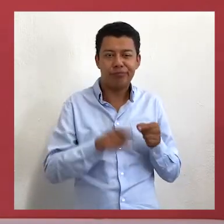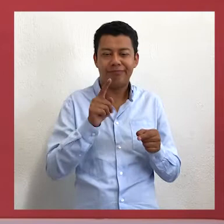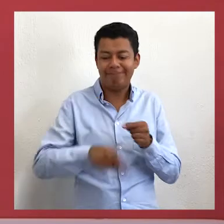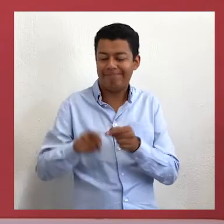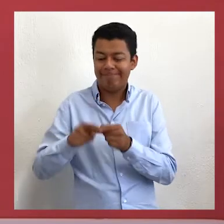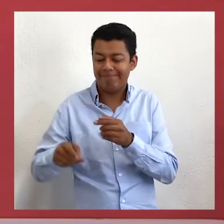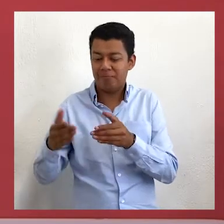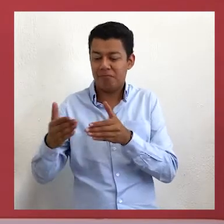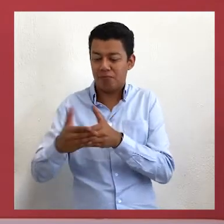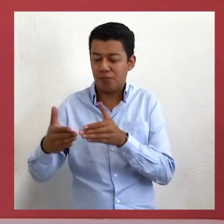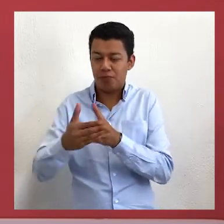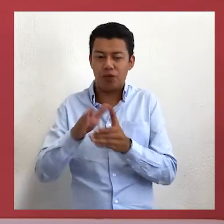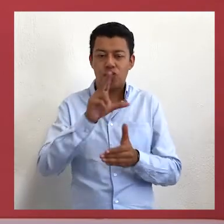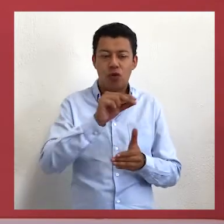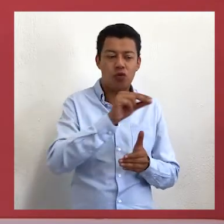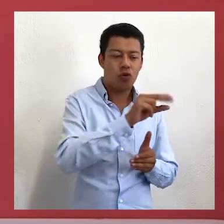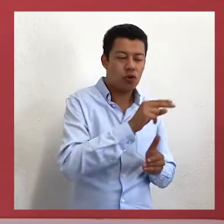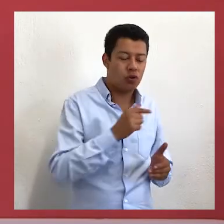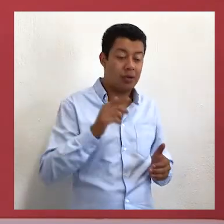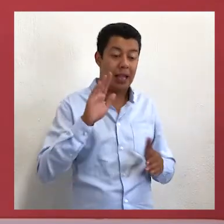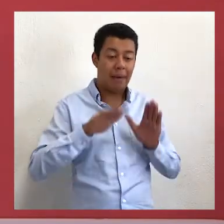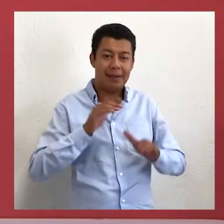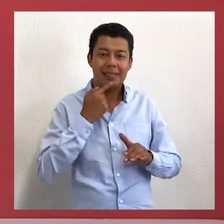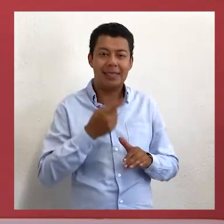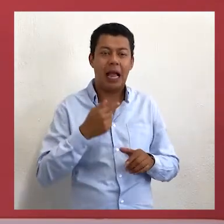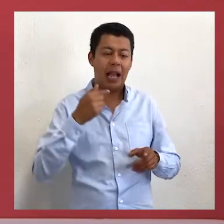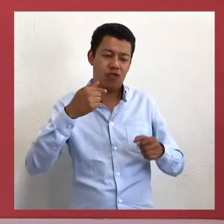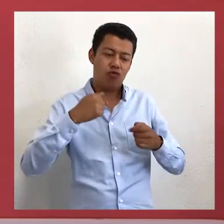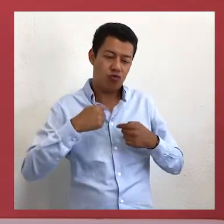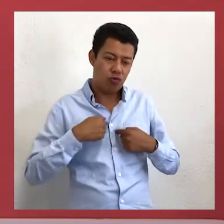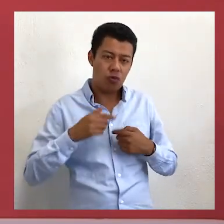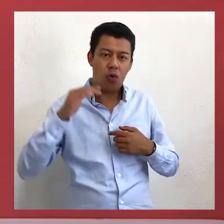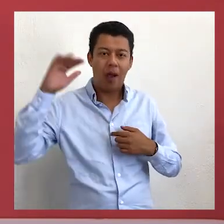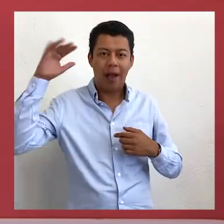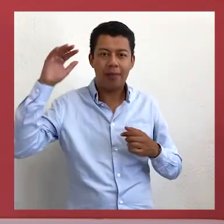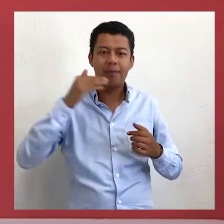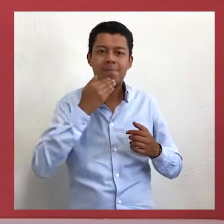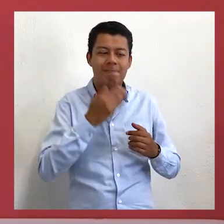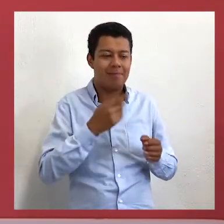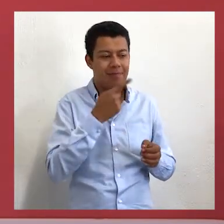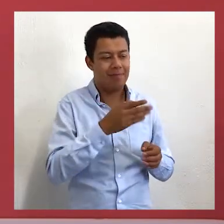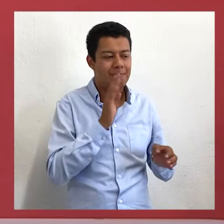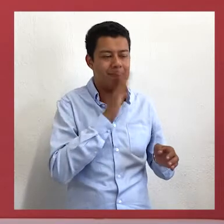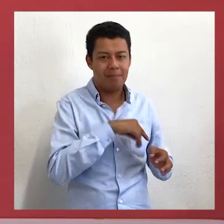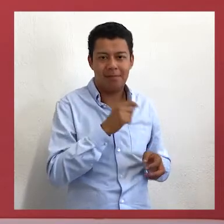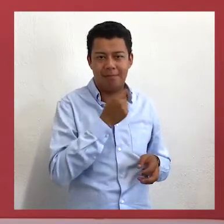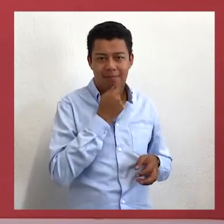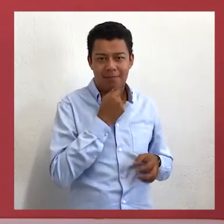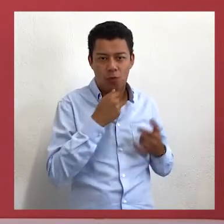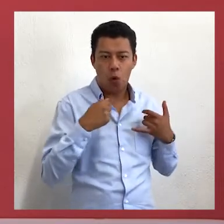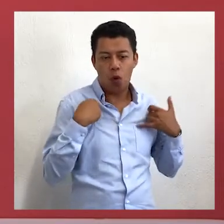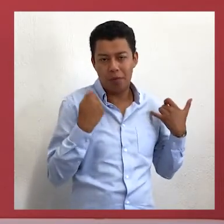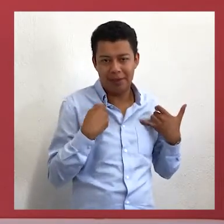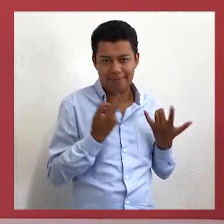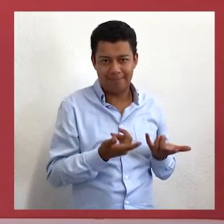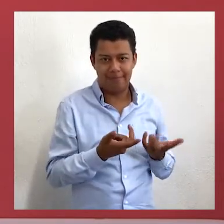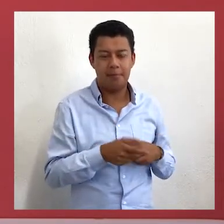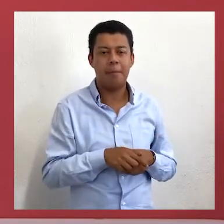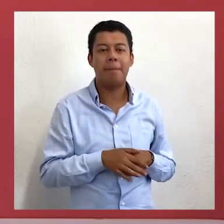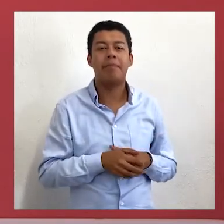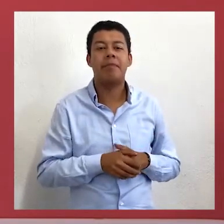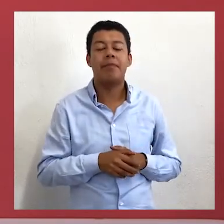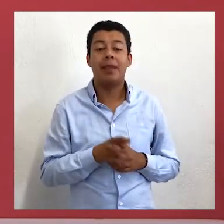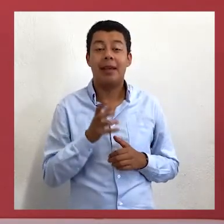o tú qué vas a saber, hazme caso, yo soy el adulto, ¿no? Y todas esas ideas se crearon en un momento en el cual